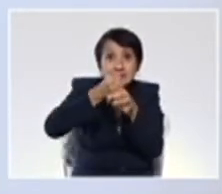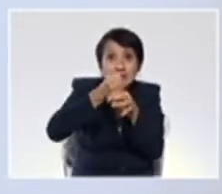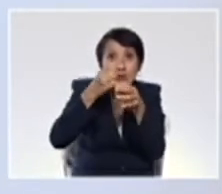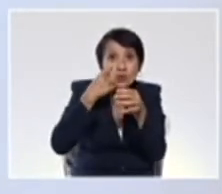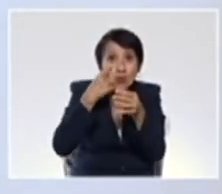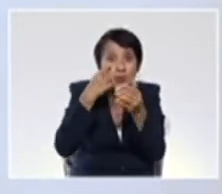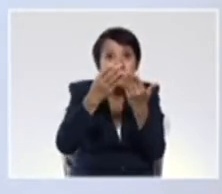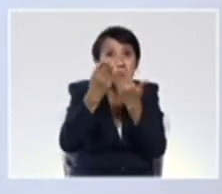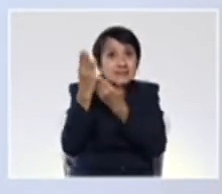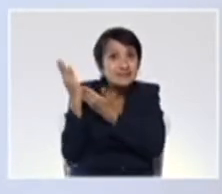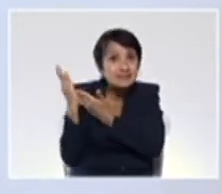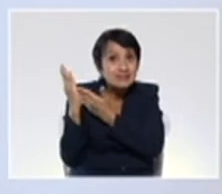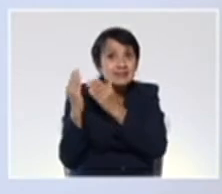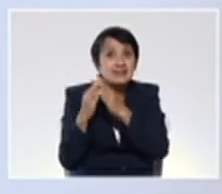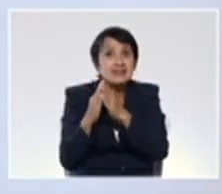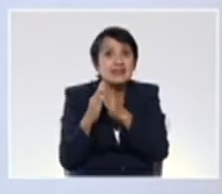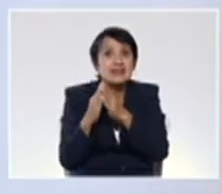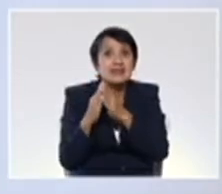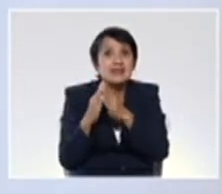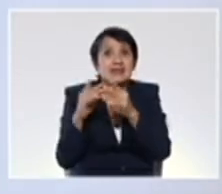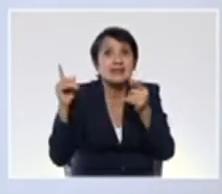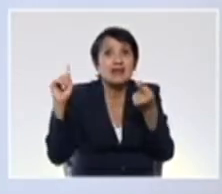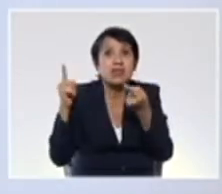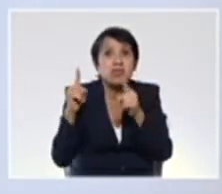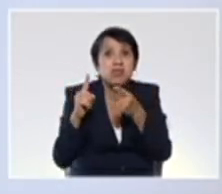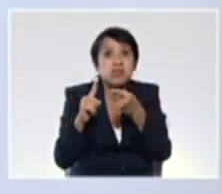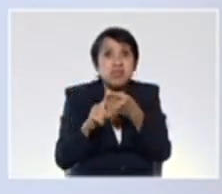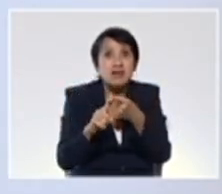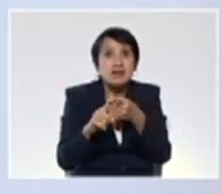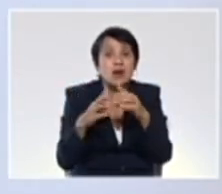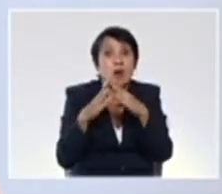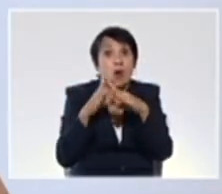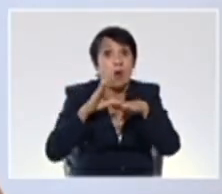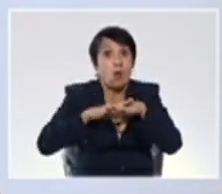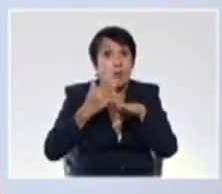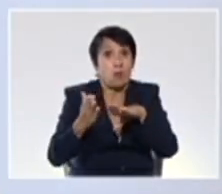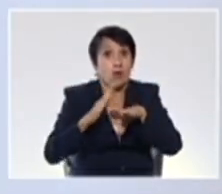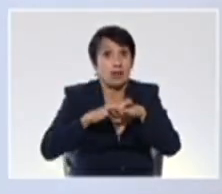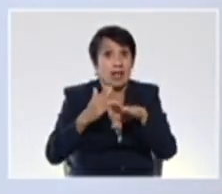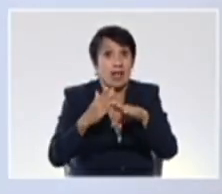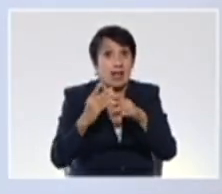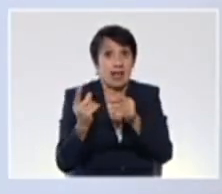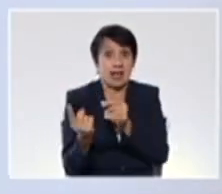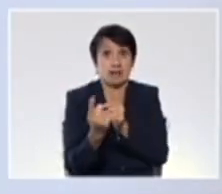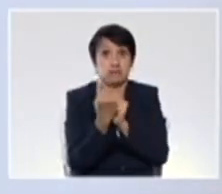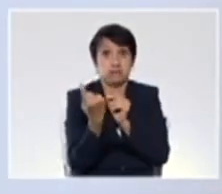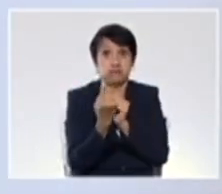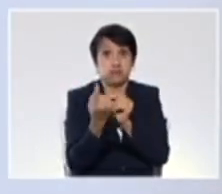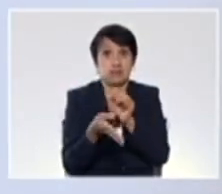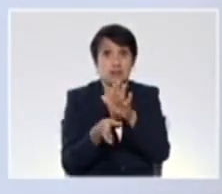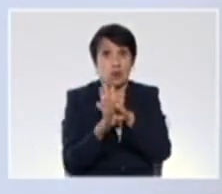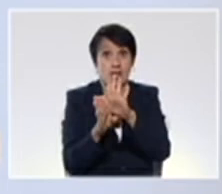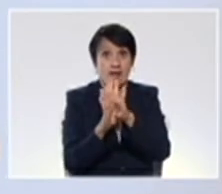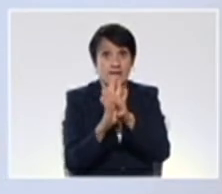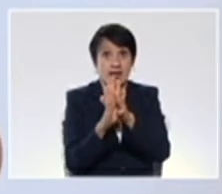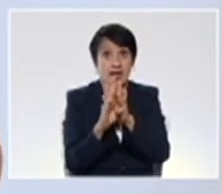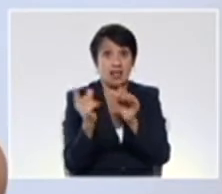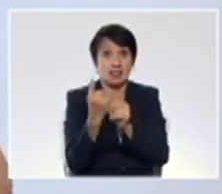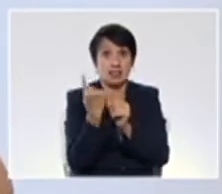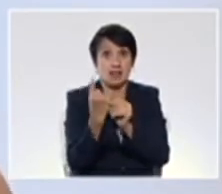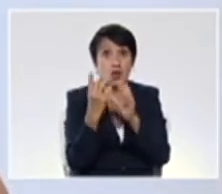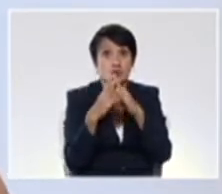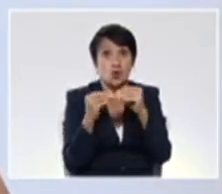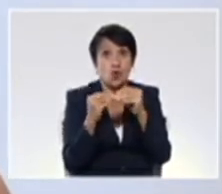perfecto. Van a ver entonces que se empieza a desgastar. ¿Por qué pasa eso? Porque al estar la licuadora encendida todavía, al estar dando